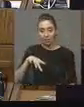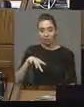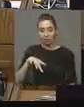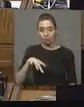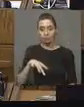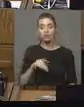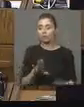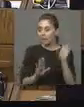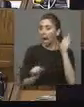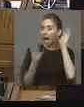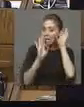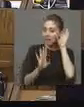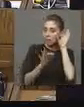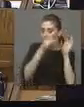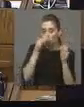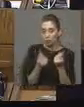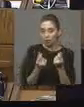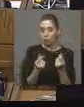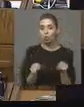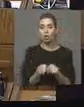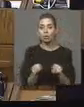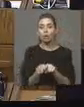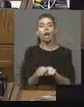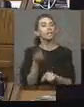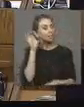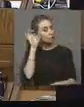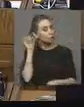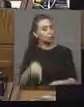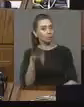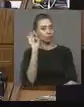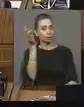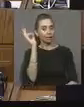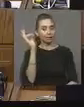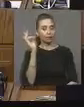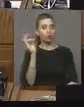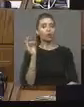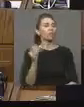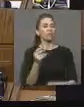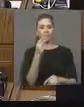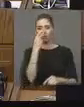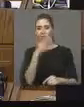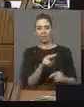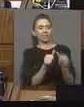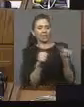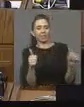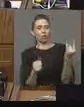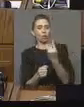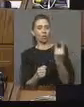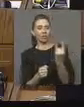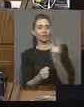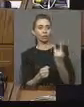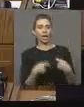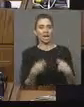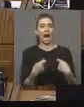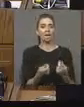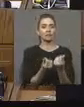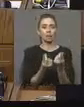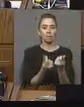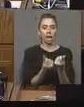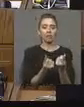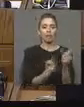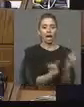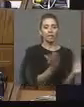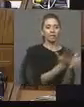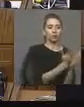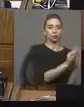Así se escucha el lucro. Así tal cual como hemos escuchado en esta sesión. Nada más lejano a una universidad que una universidad gaste dinero en mover a